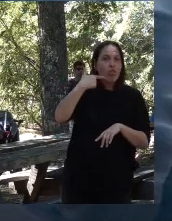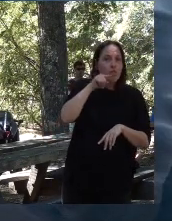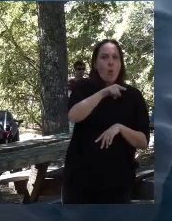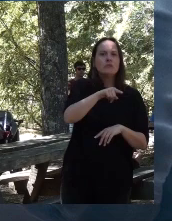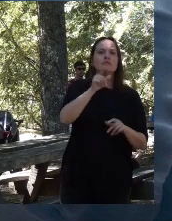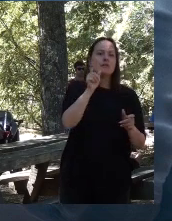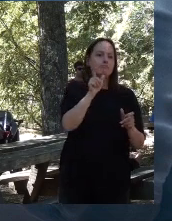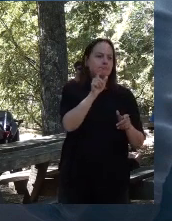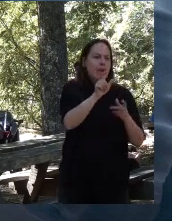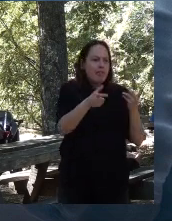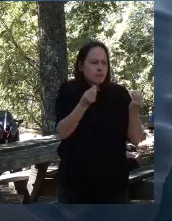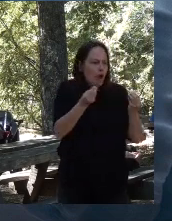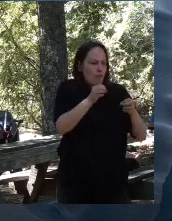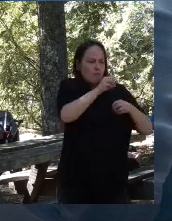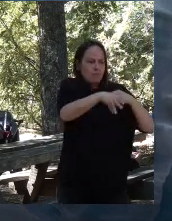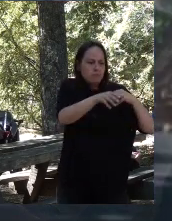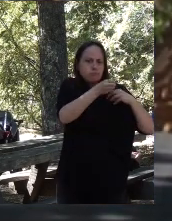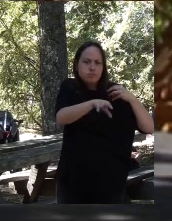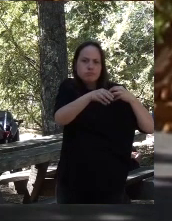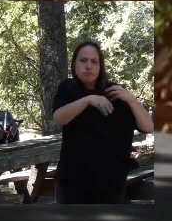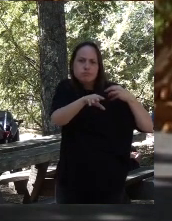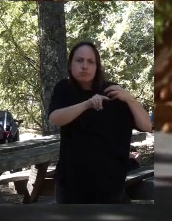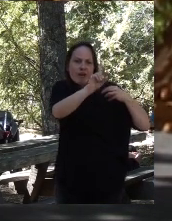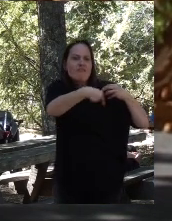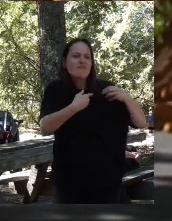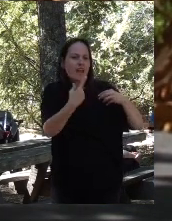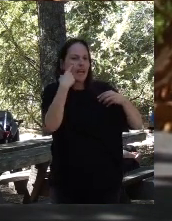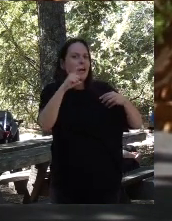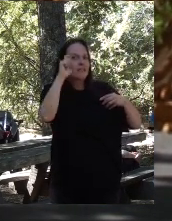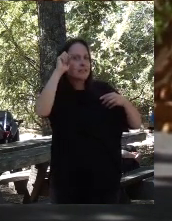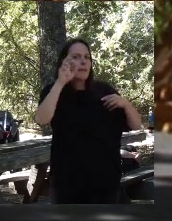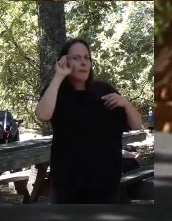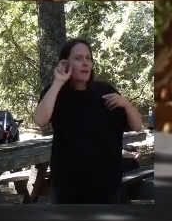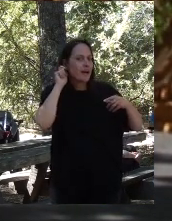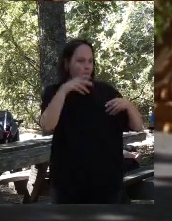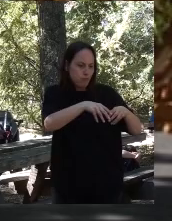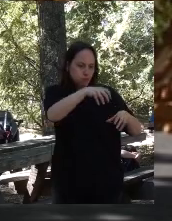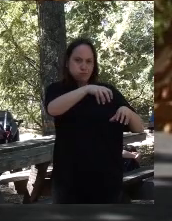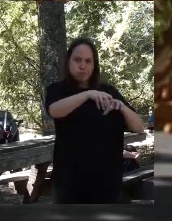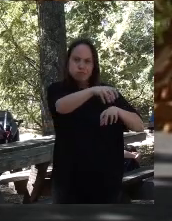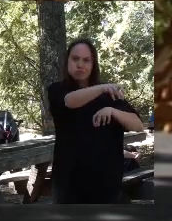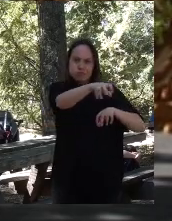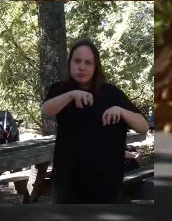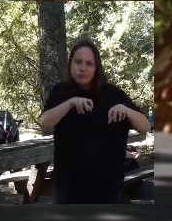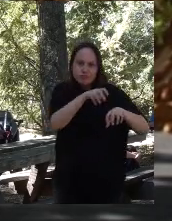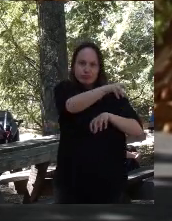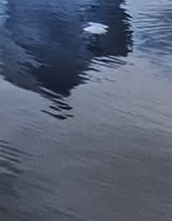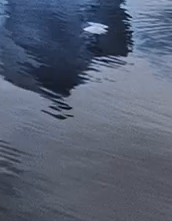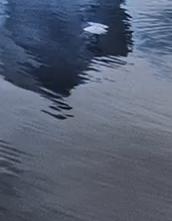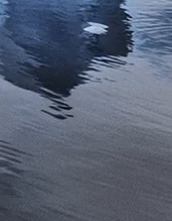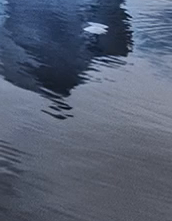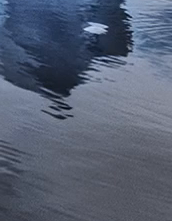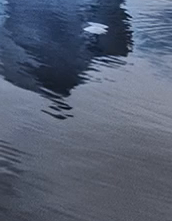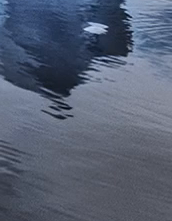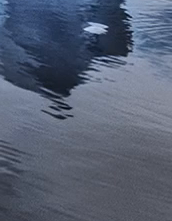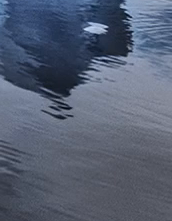de glaciares que caen al mar y forman los icebergs, de distintas formas, tamaños, tonos de azules. Y